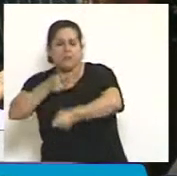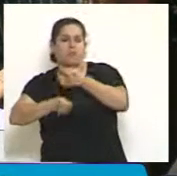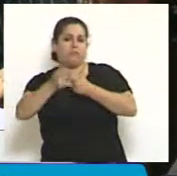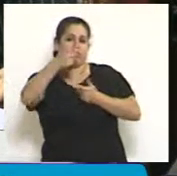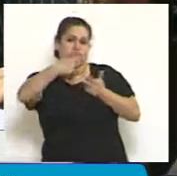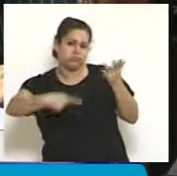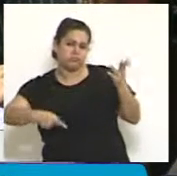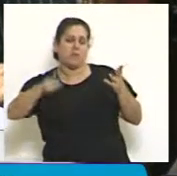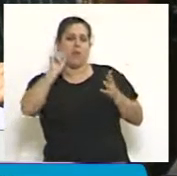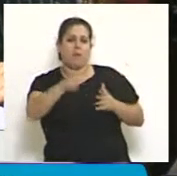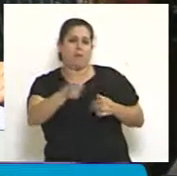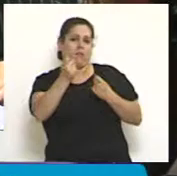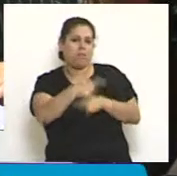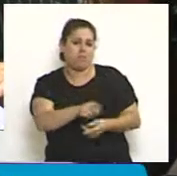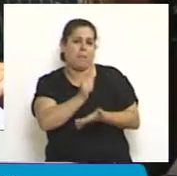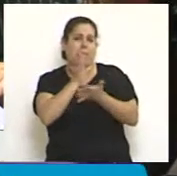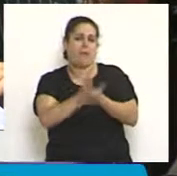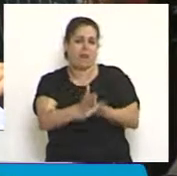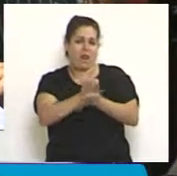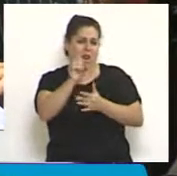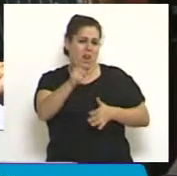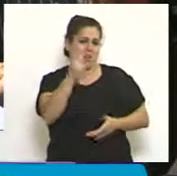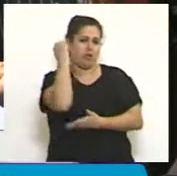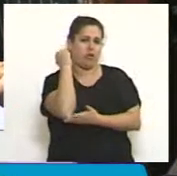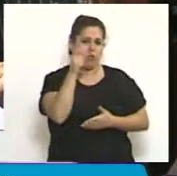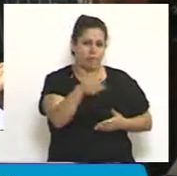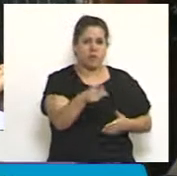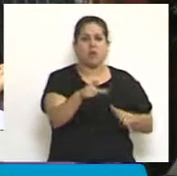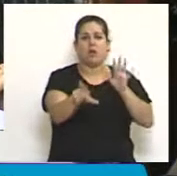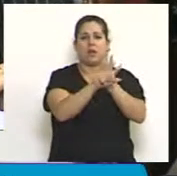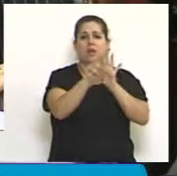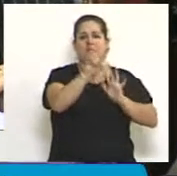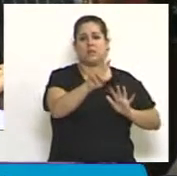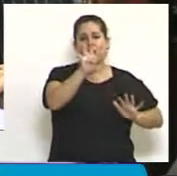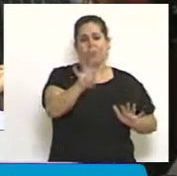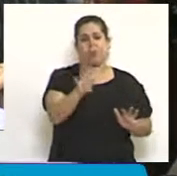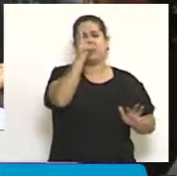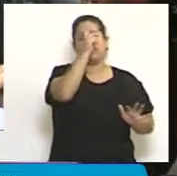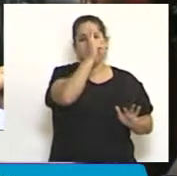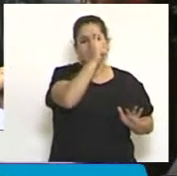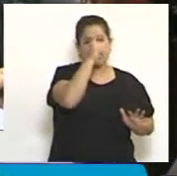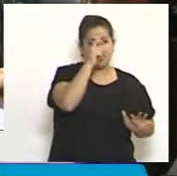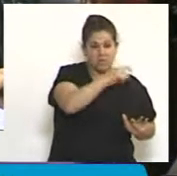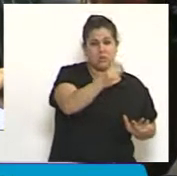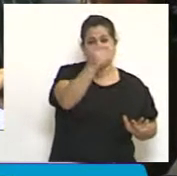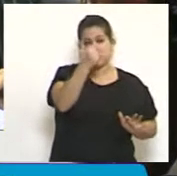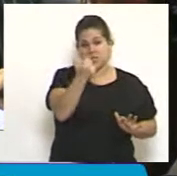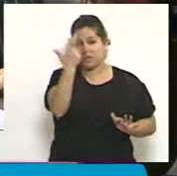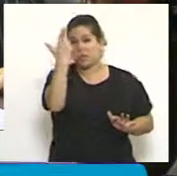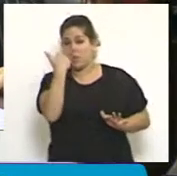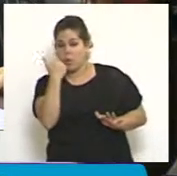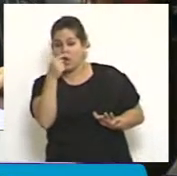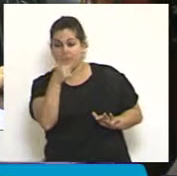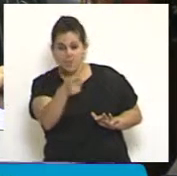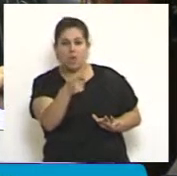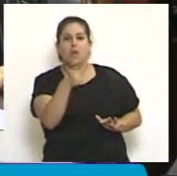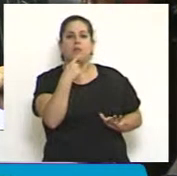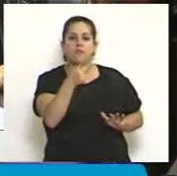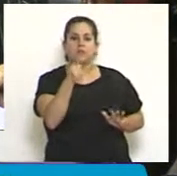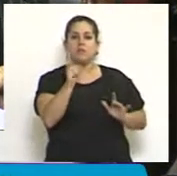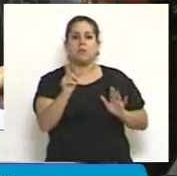será los delitos en alta mar o en el espacio aéreo de conformidad con lo dispuesto por leyes especiales, los cometidos en